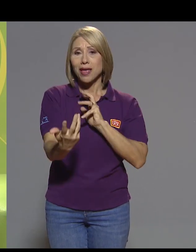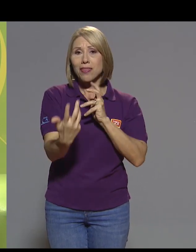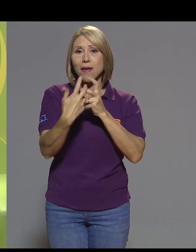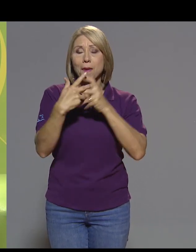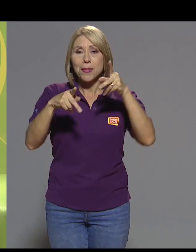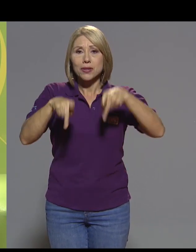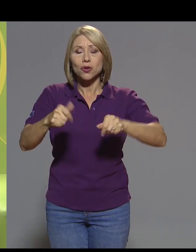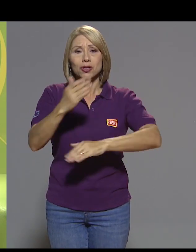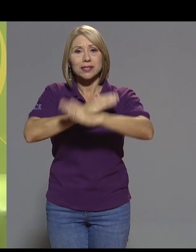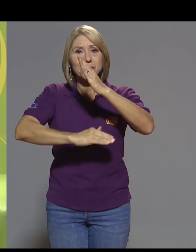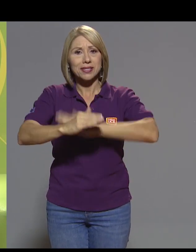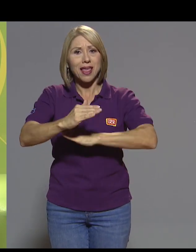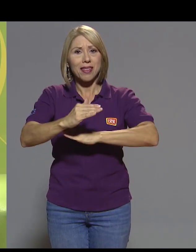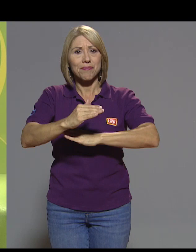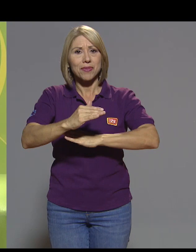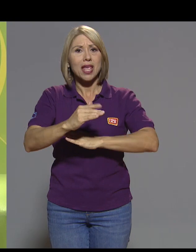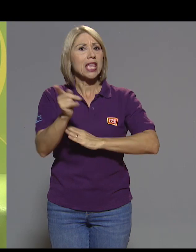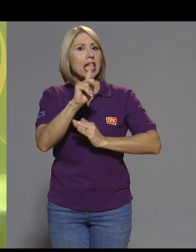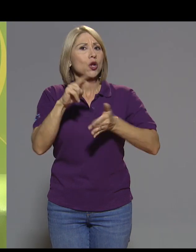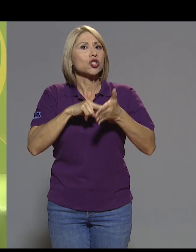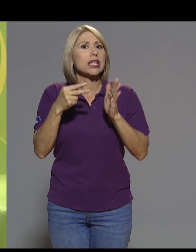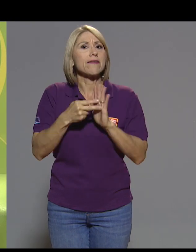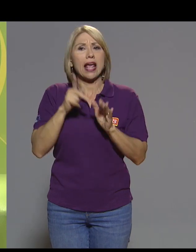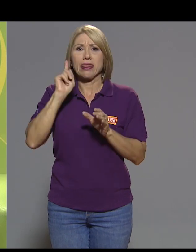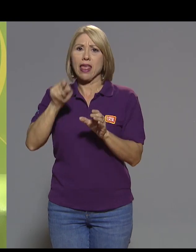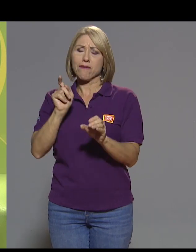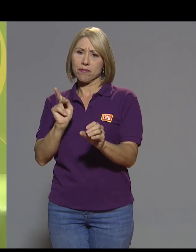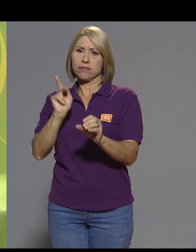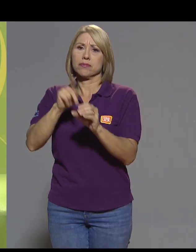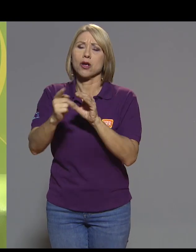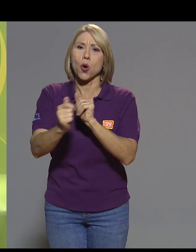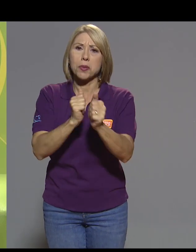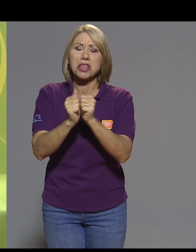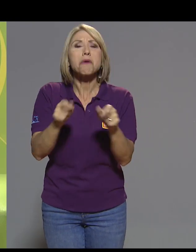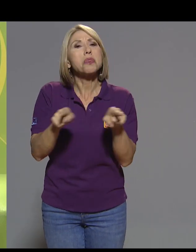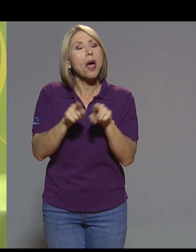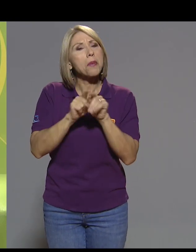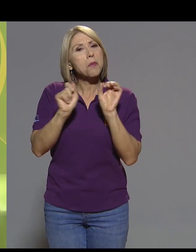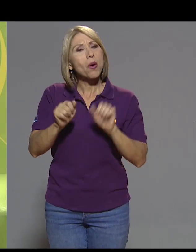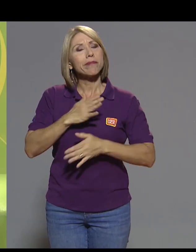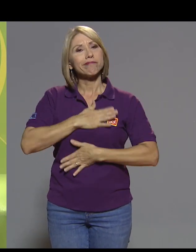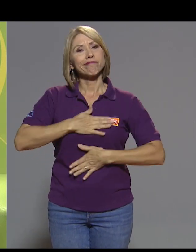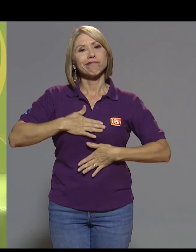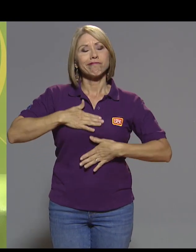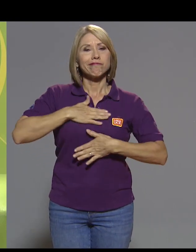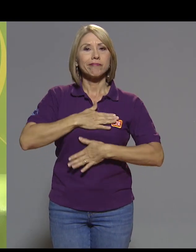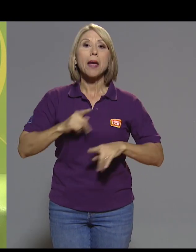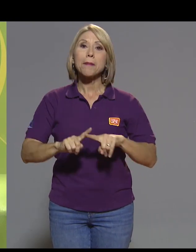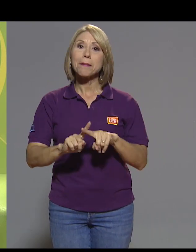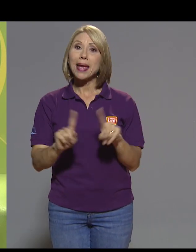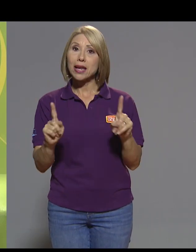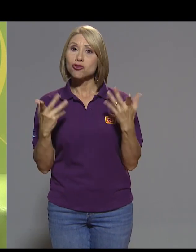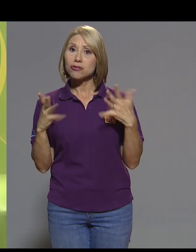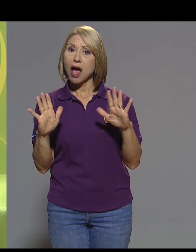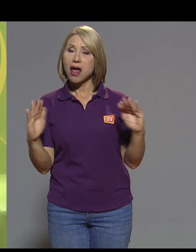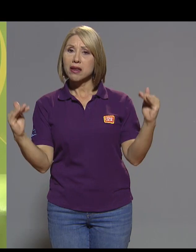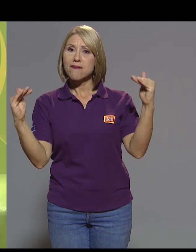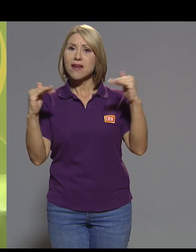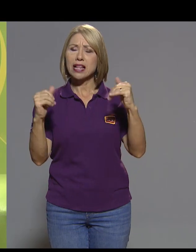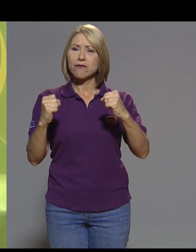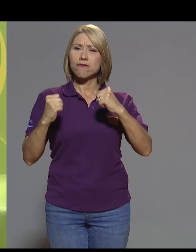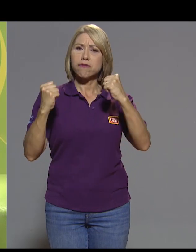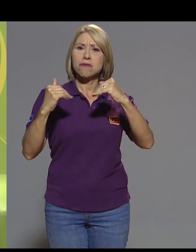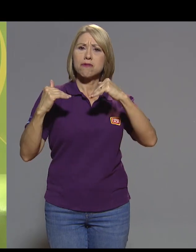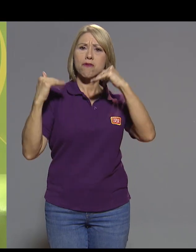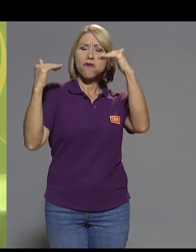discapacidad que no necesariamente es a nivel competitivo verdad que puede ser de manera recreativa pero a nivel ya competitivo y de alto